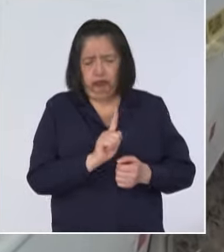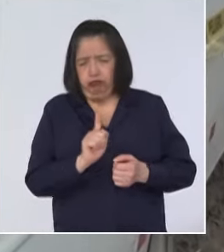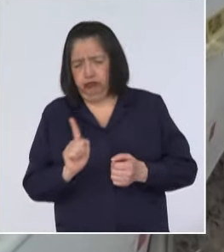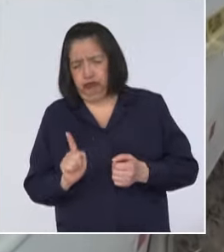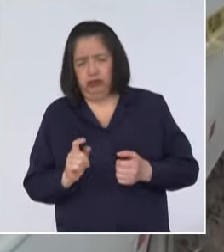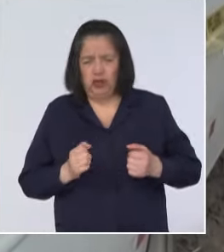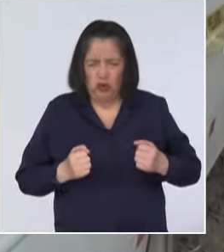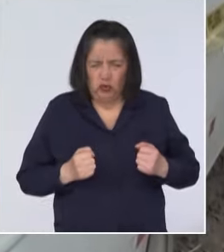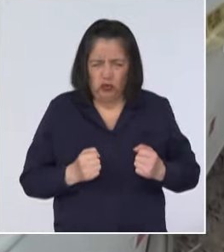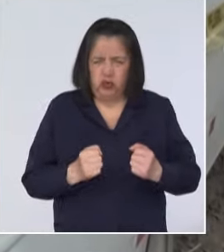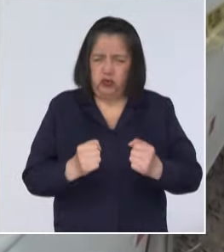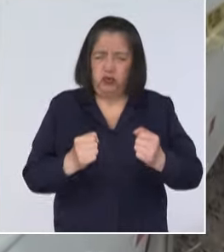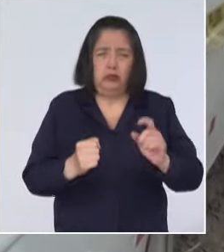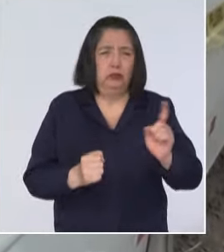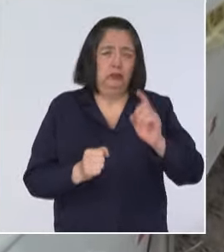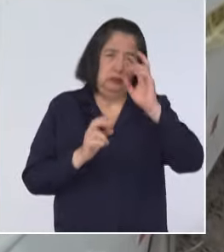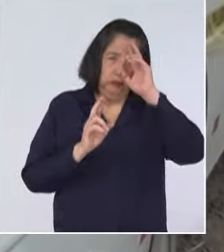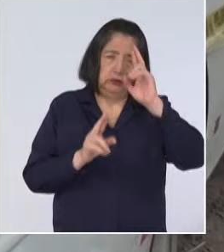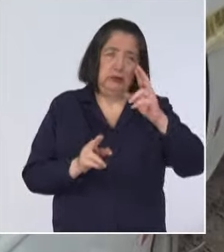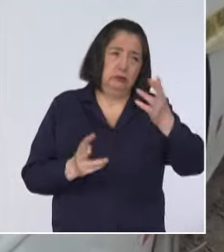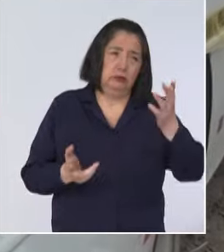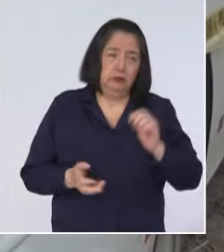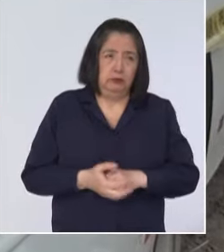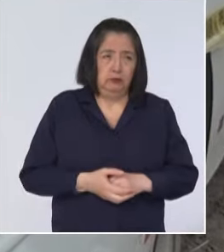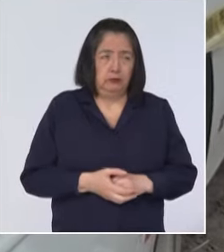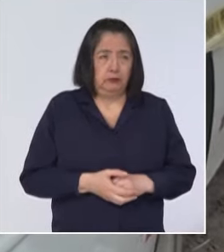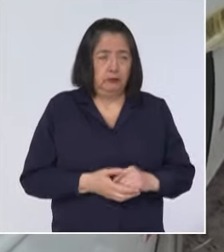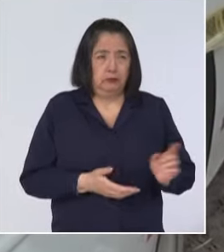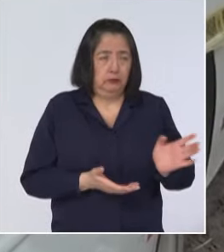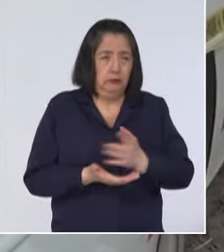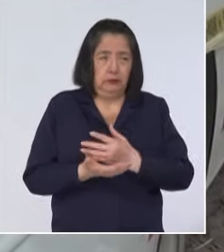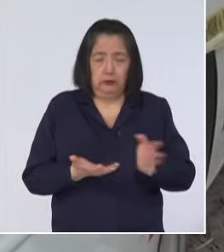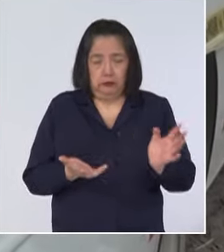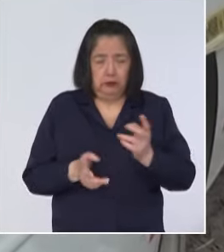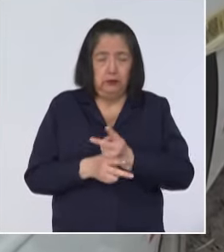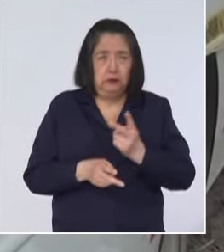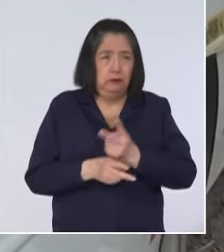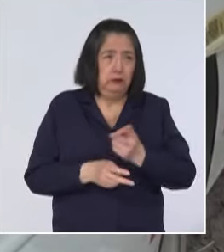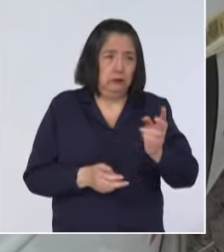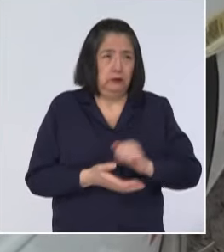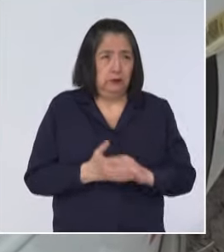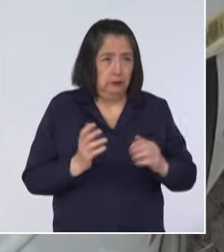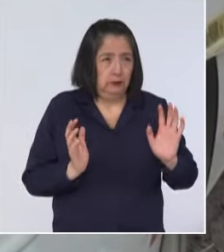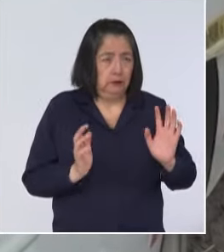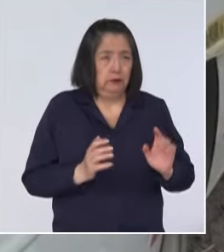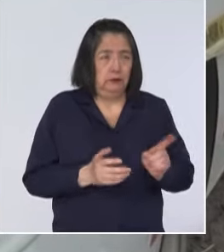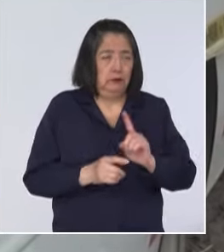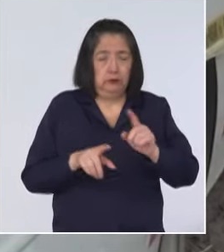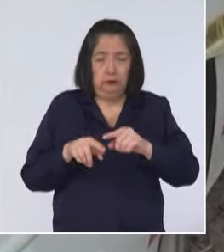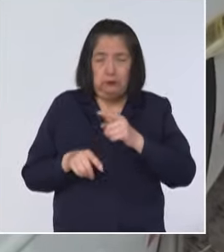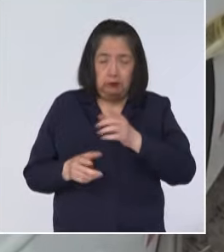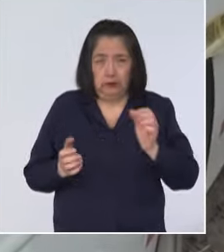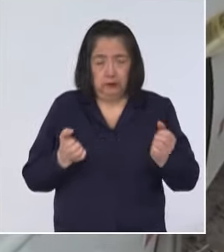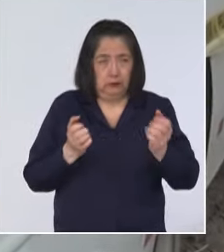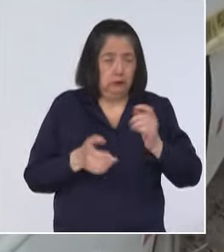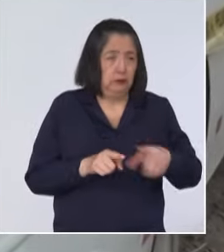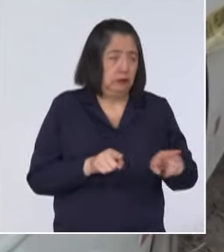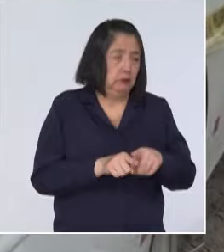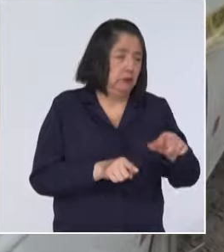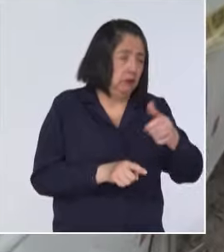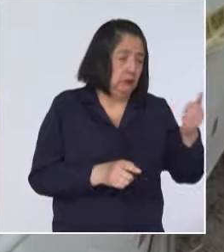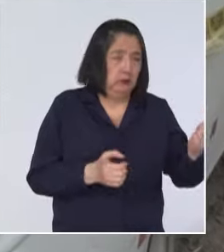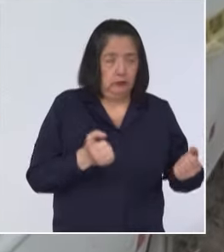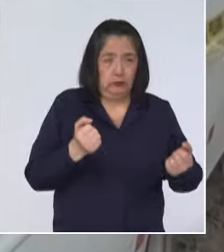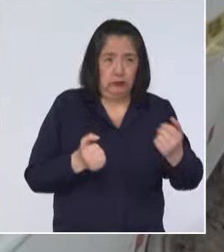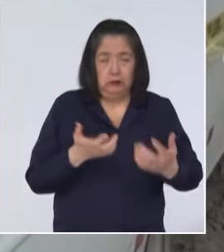la, de repente no tienen esa precaución y muchas veces no depende de ellos, depende de los otros